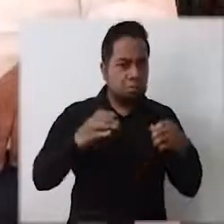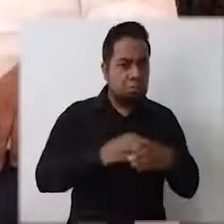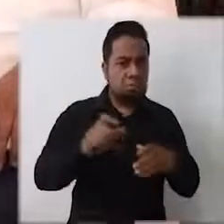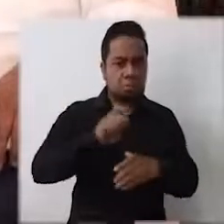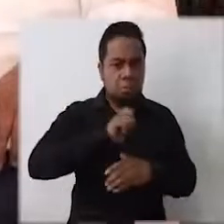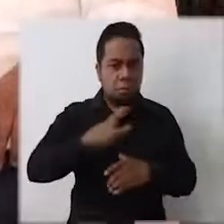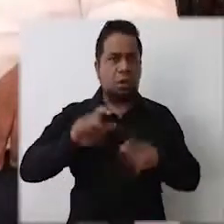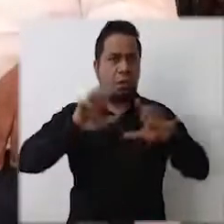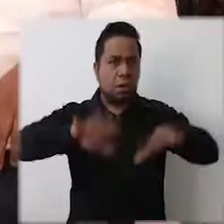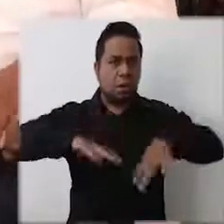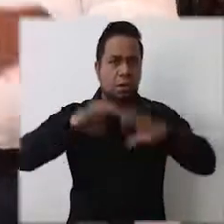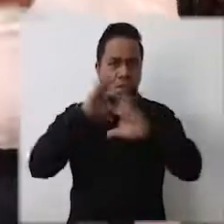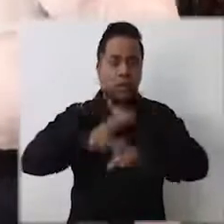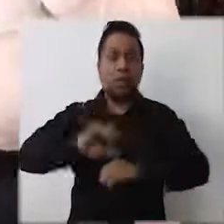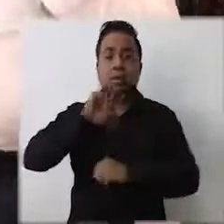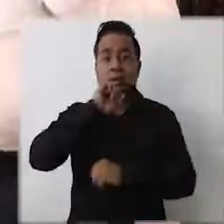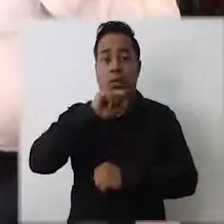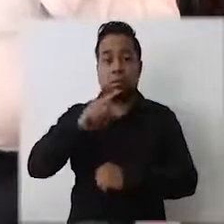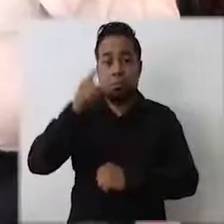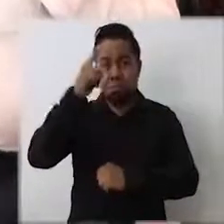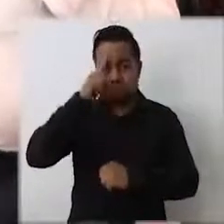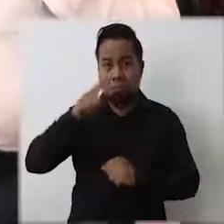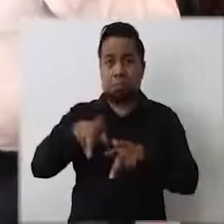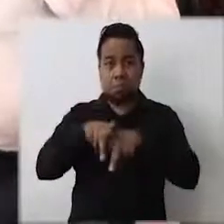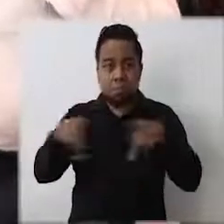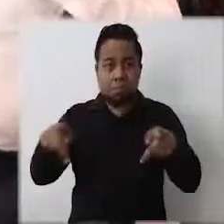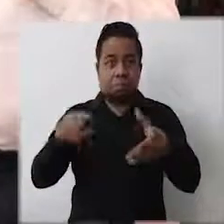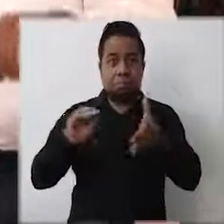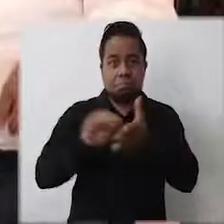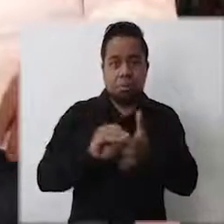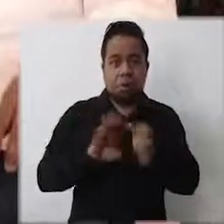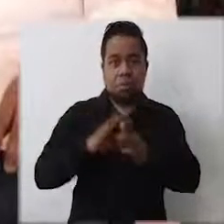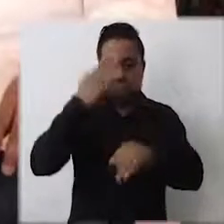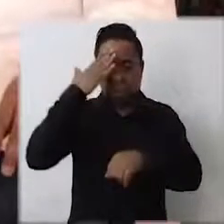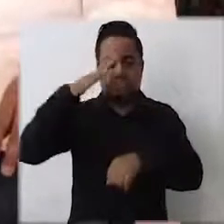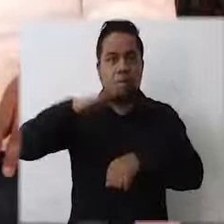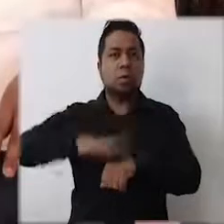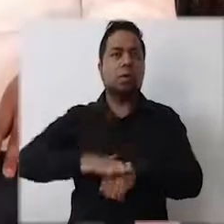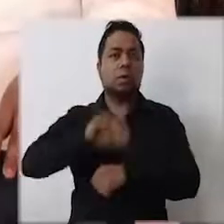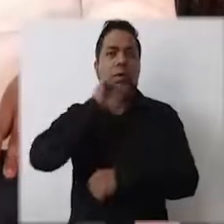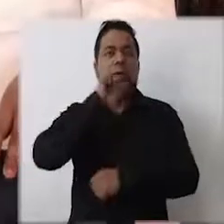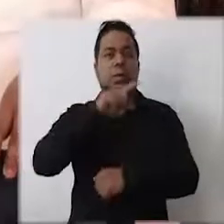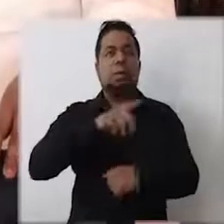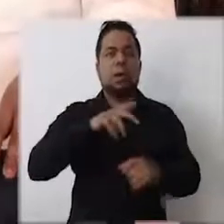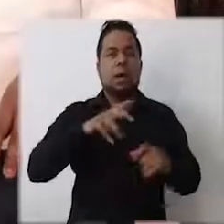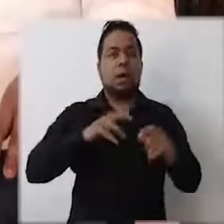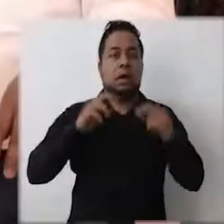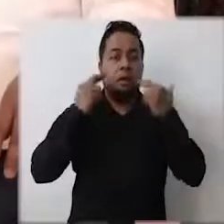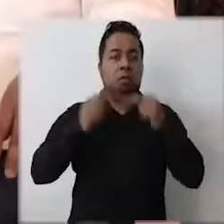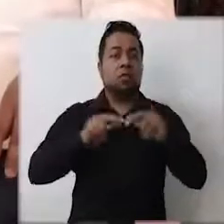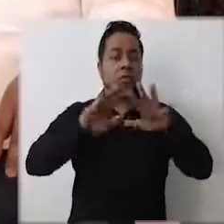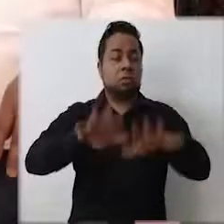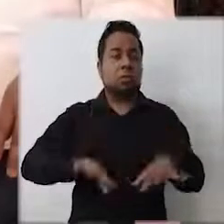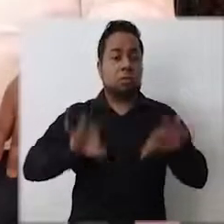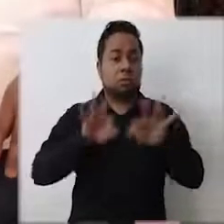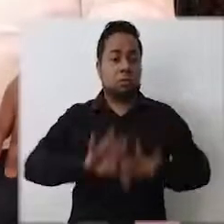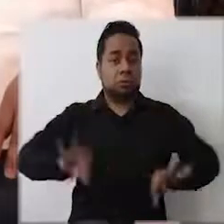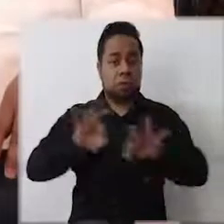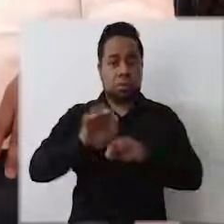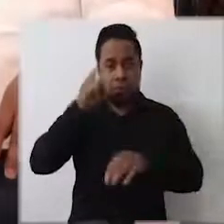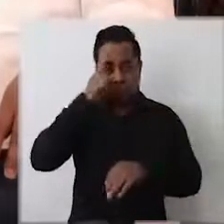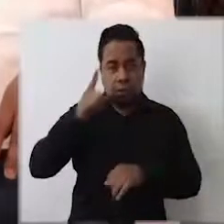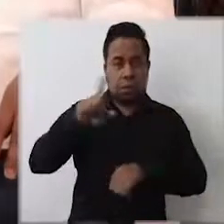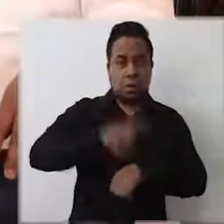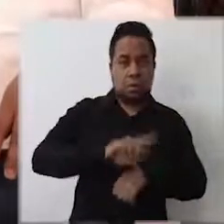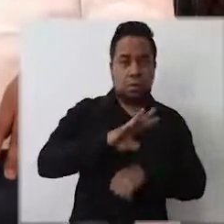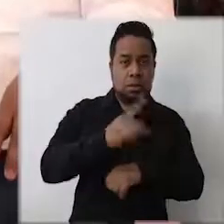importante acontecimiento para la vida pública del Estado, así también como diversas exposiciones. Los demás que